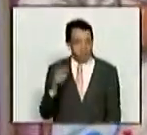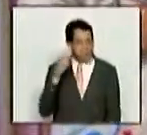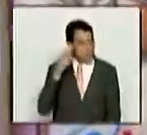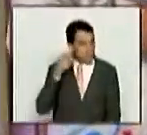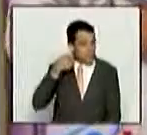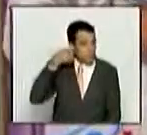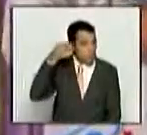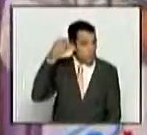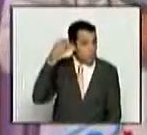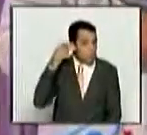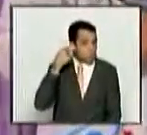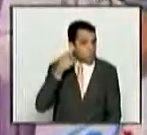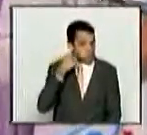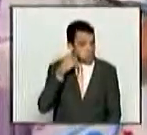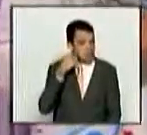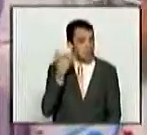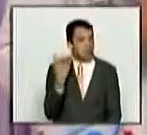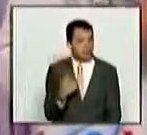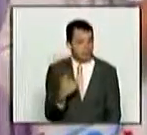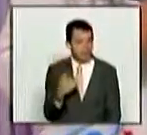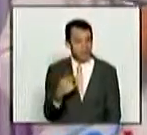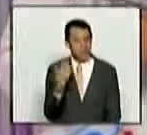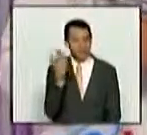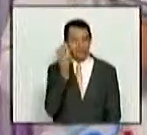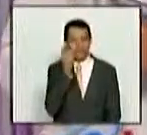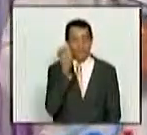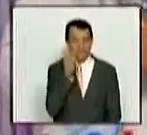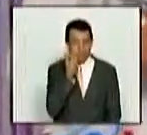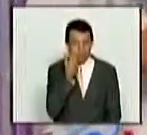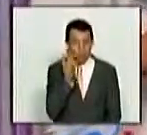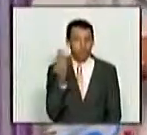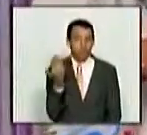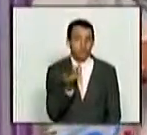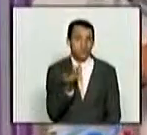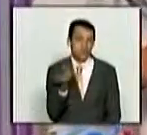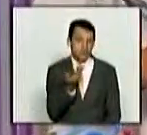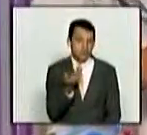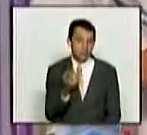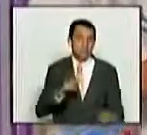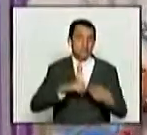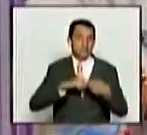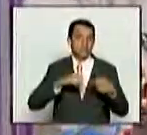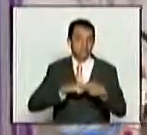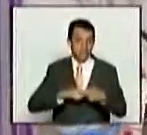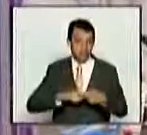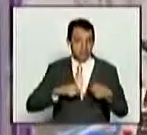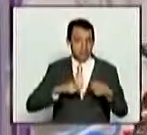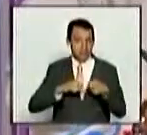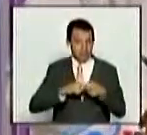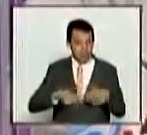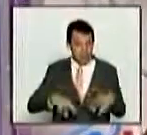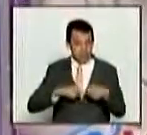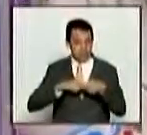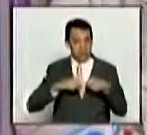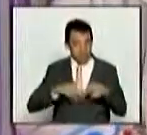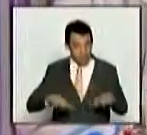auriculomedicina es para muchas enfermedades, porque esto trabaja el campo electromagnético. Digamos, si yo quiero